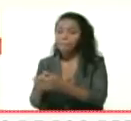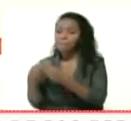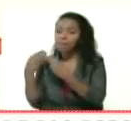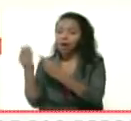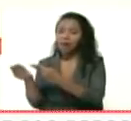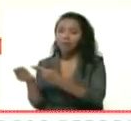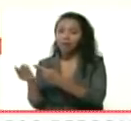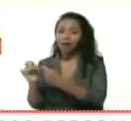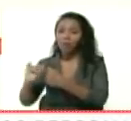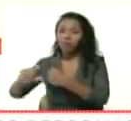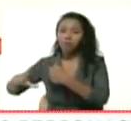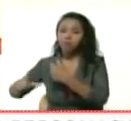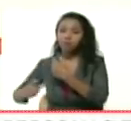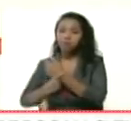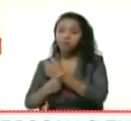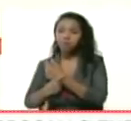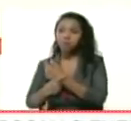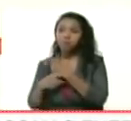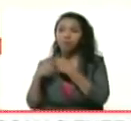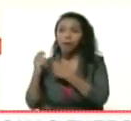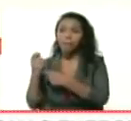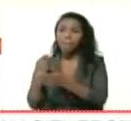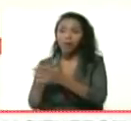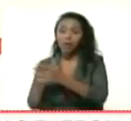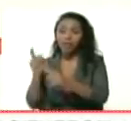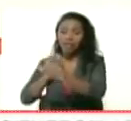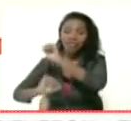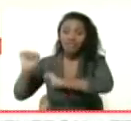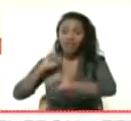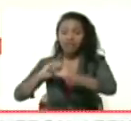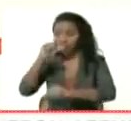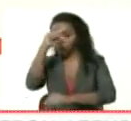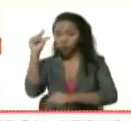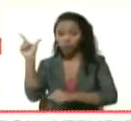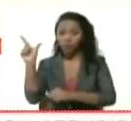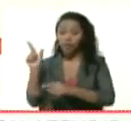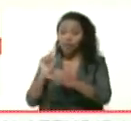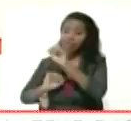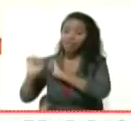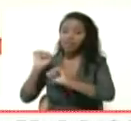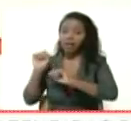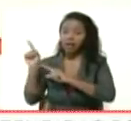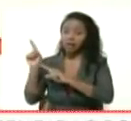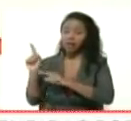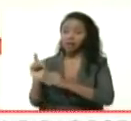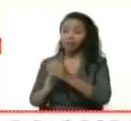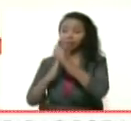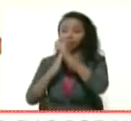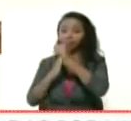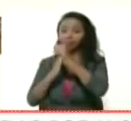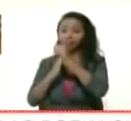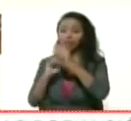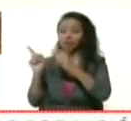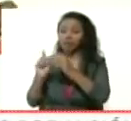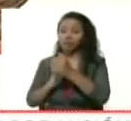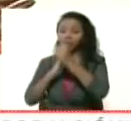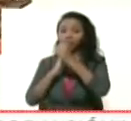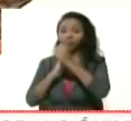la... Perdón, y en esa defensa el Partido Socialista Unido de Venezuela es vanguardia. Es